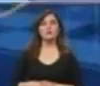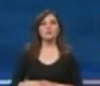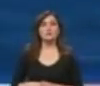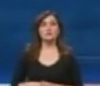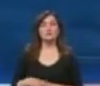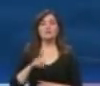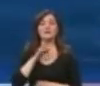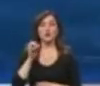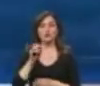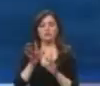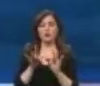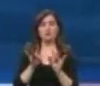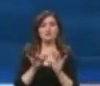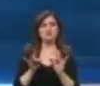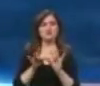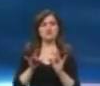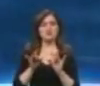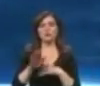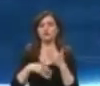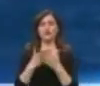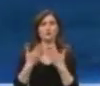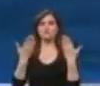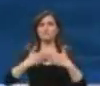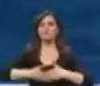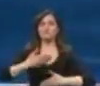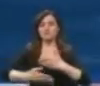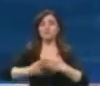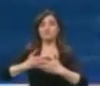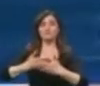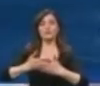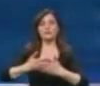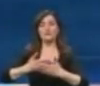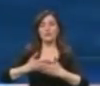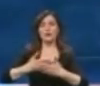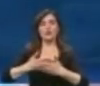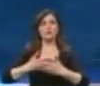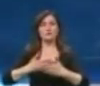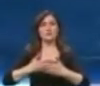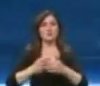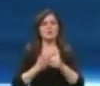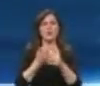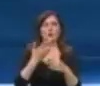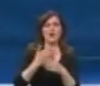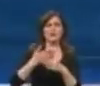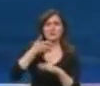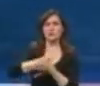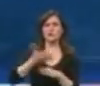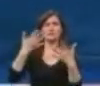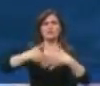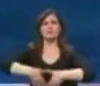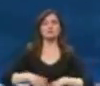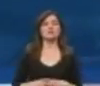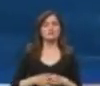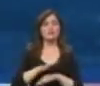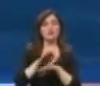escribe: bien, eso es todo. Así se cerró el debido proceso académico, que es el principio y fin de lo que nos puede molestar más adelante. En